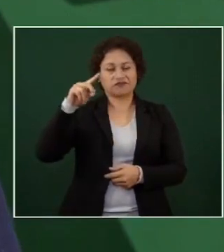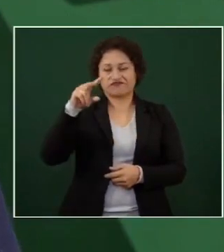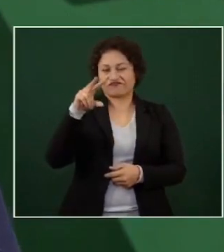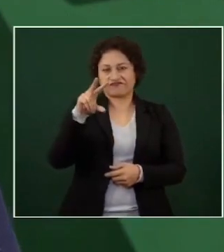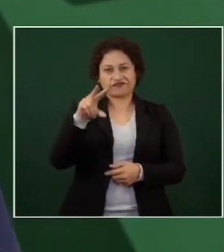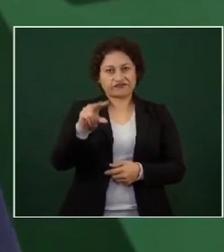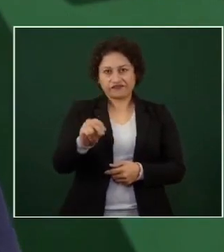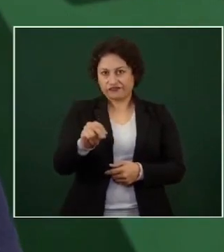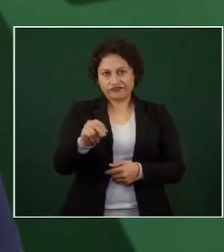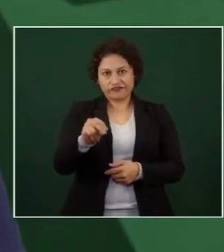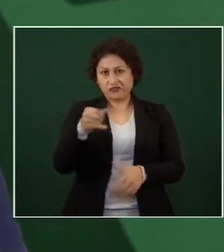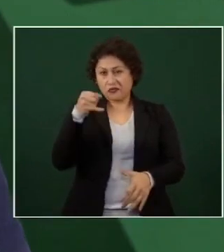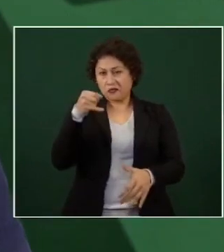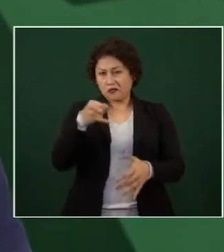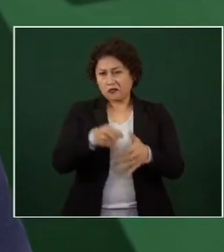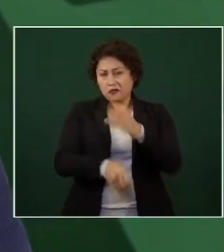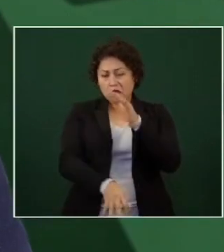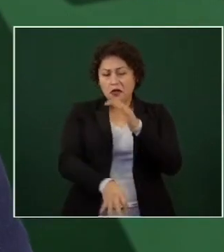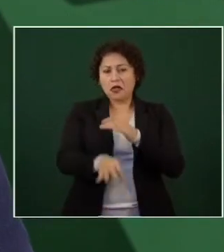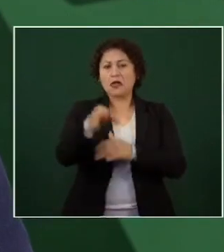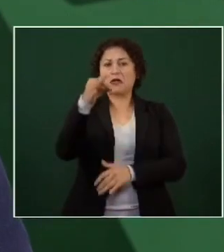llegar a los autores intelectuales.